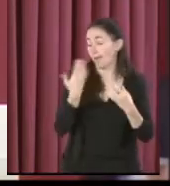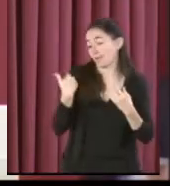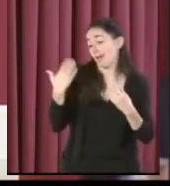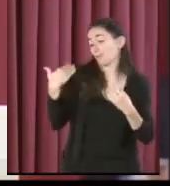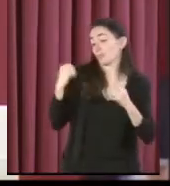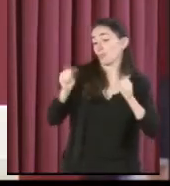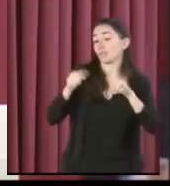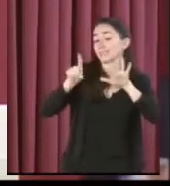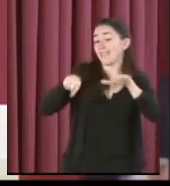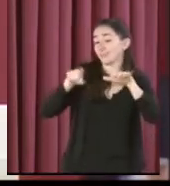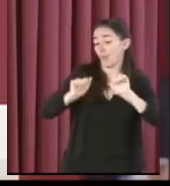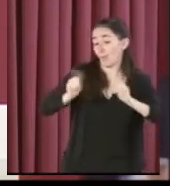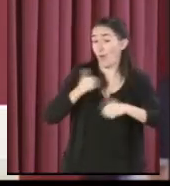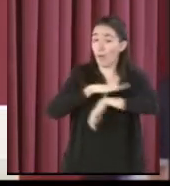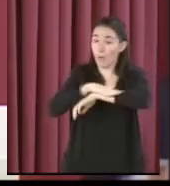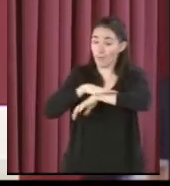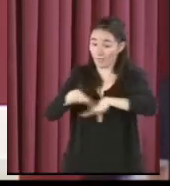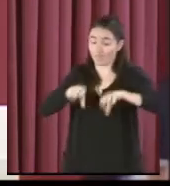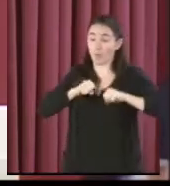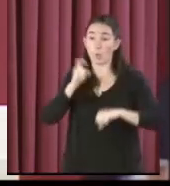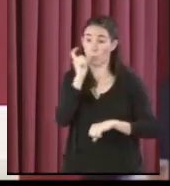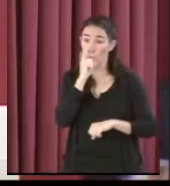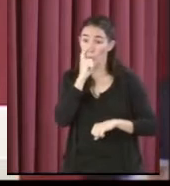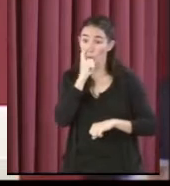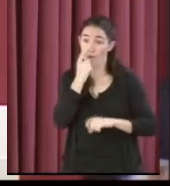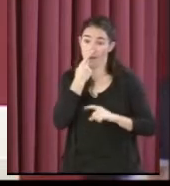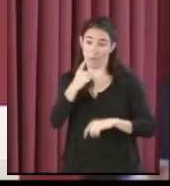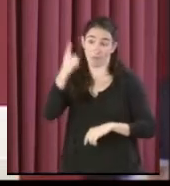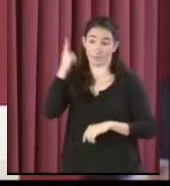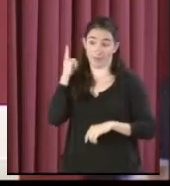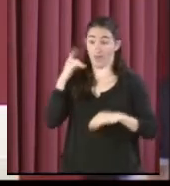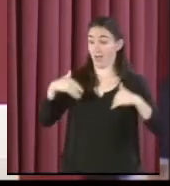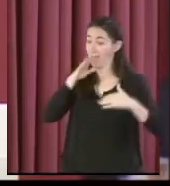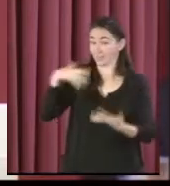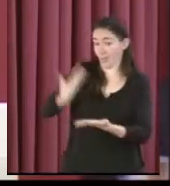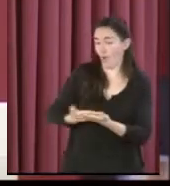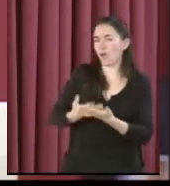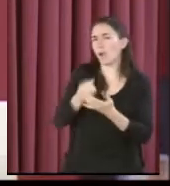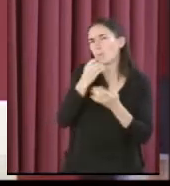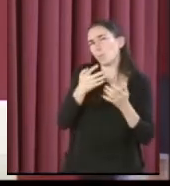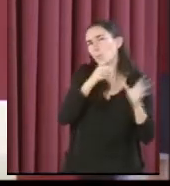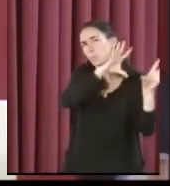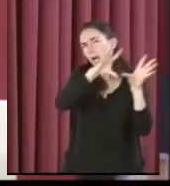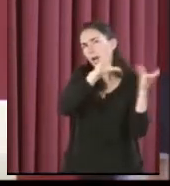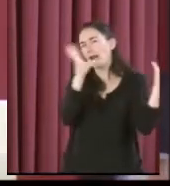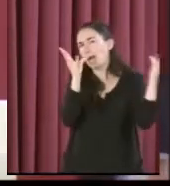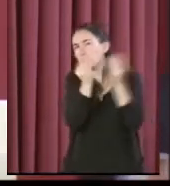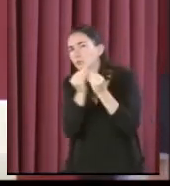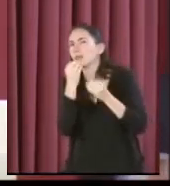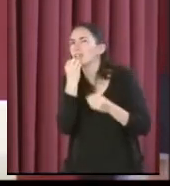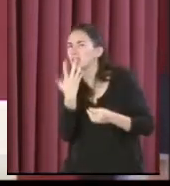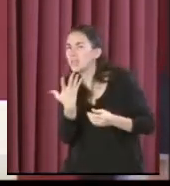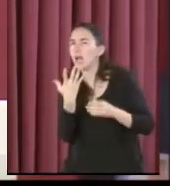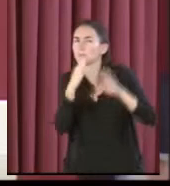el inicio de la legislatura en junio del año pasado. Y porque es un ejercicio de transparencia para que todos los